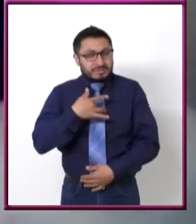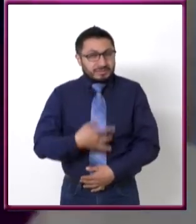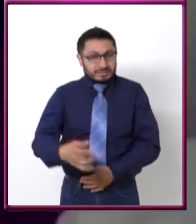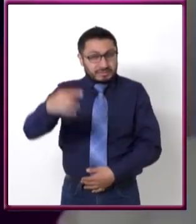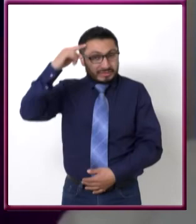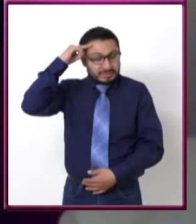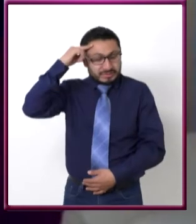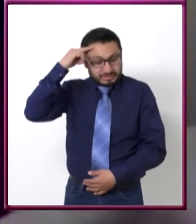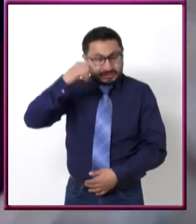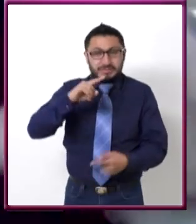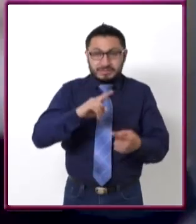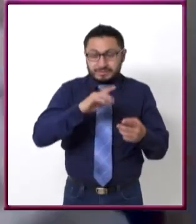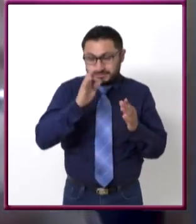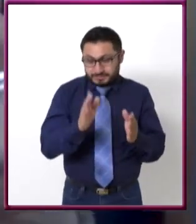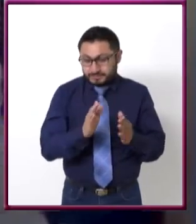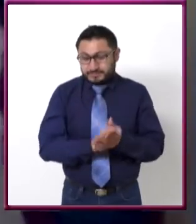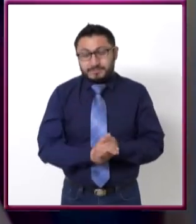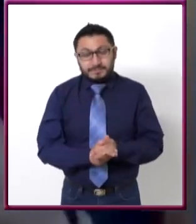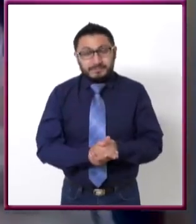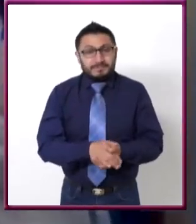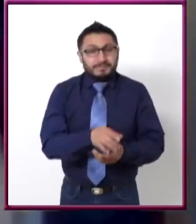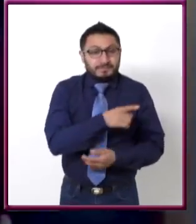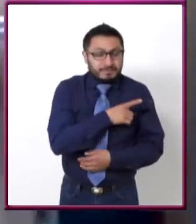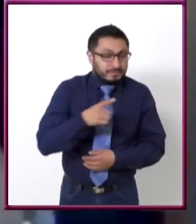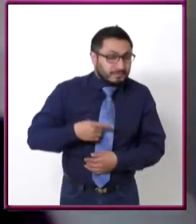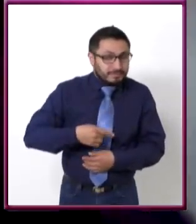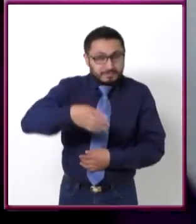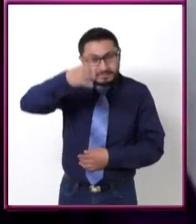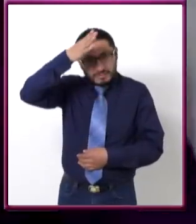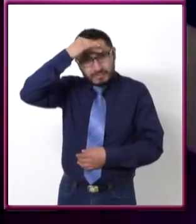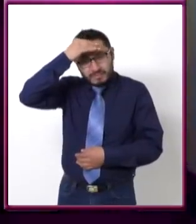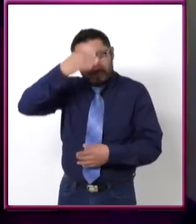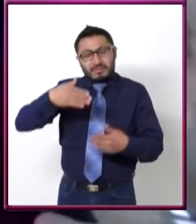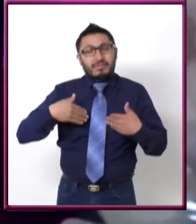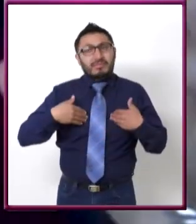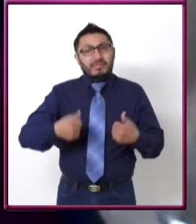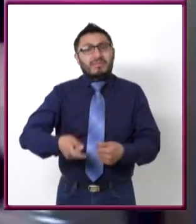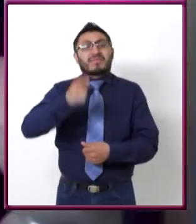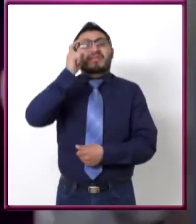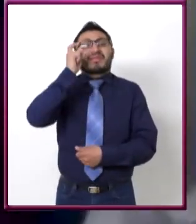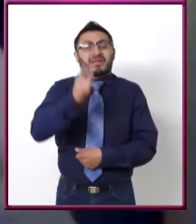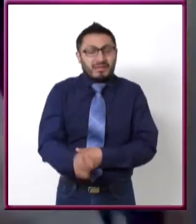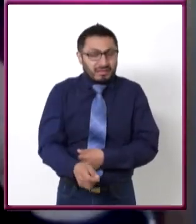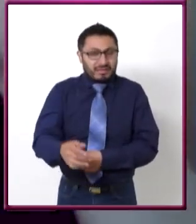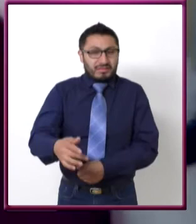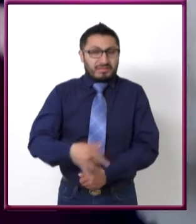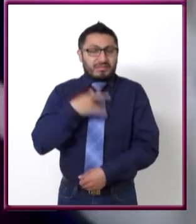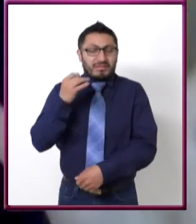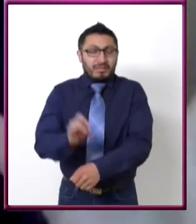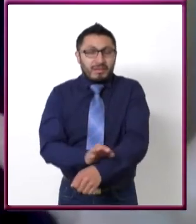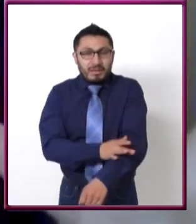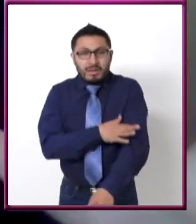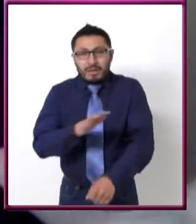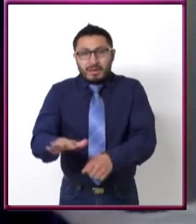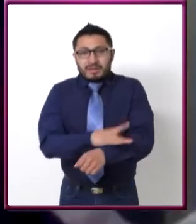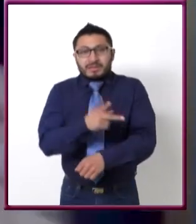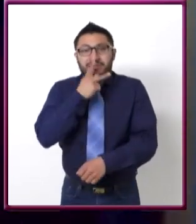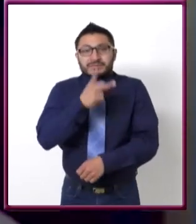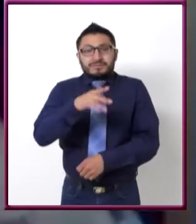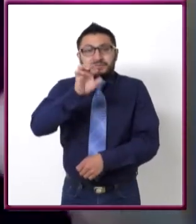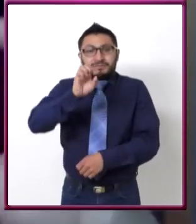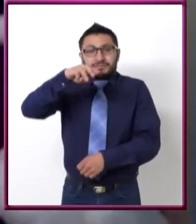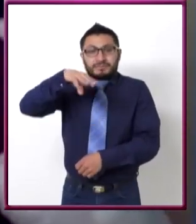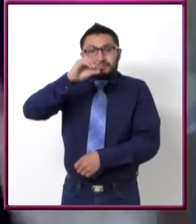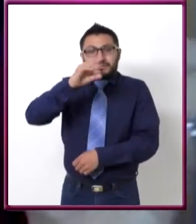y que pienso? Eso por un lado, o sea, tenemos que aprender a entender lo que son las emociones, porque